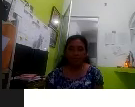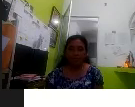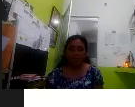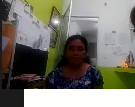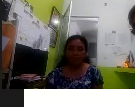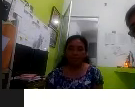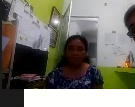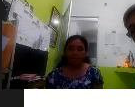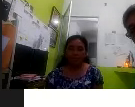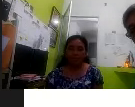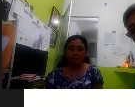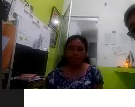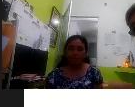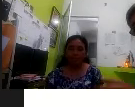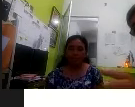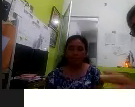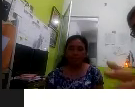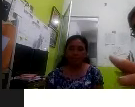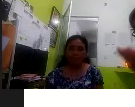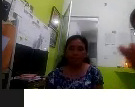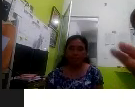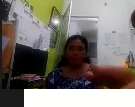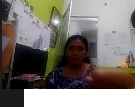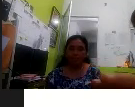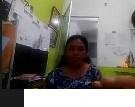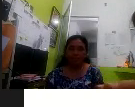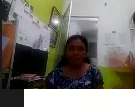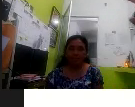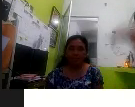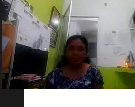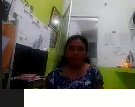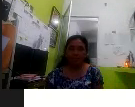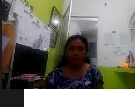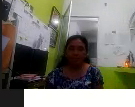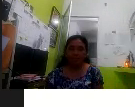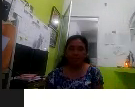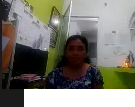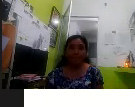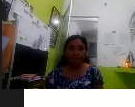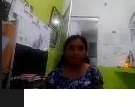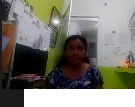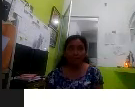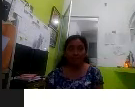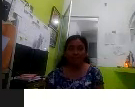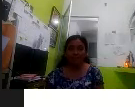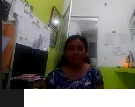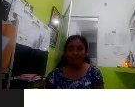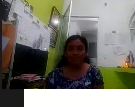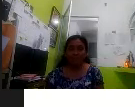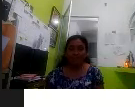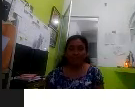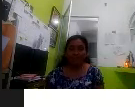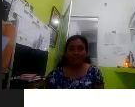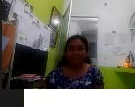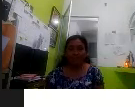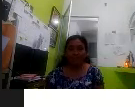for our trip to Guatemala for a week. Algunos de los estudiantes que están ahí vinieron el año pasado, conocieron.